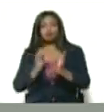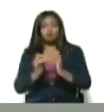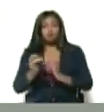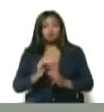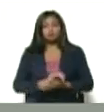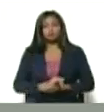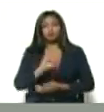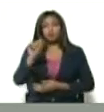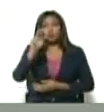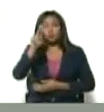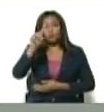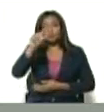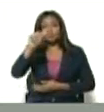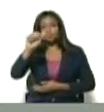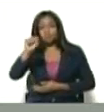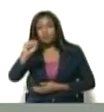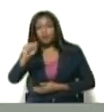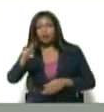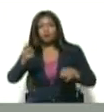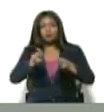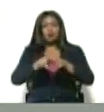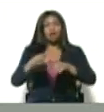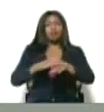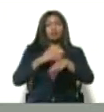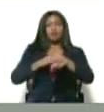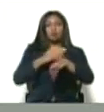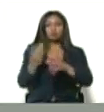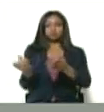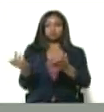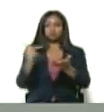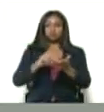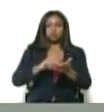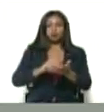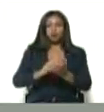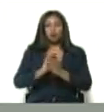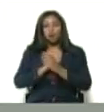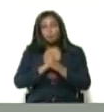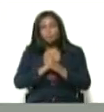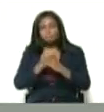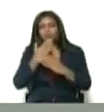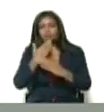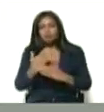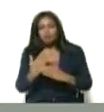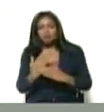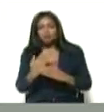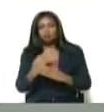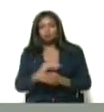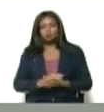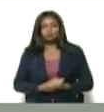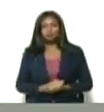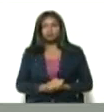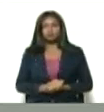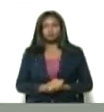Judas, viene el jueves cuando está orando en el monte,